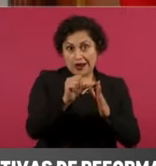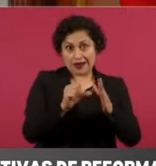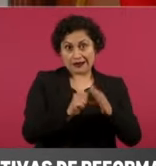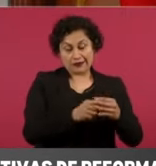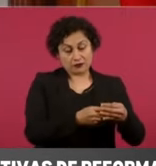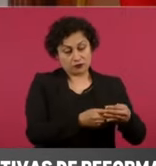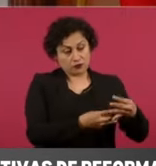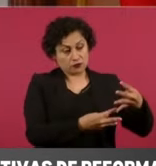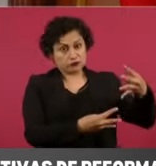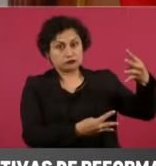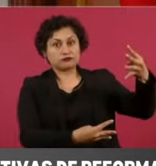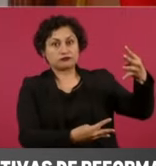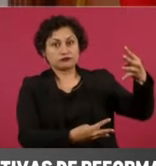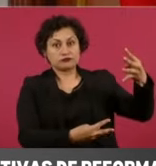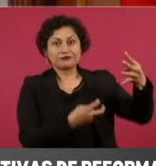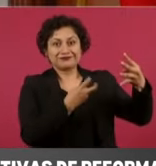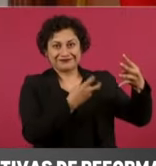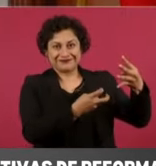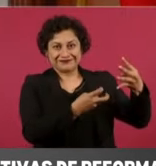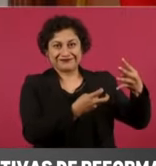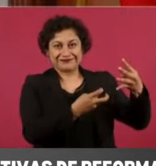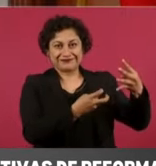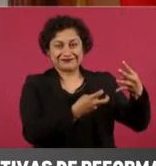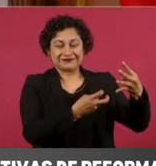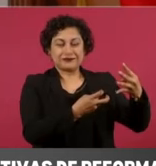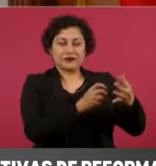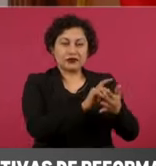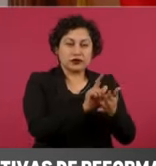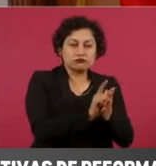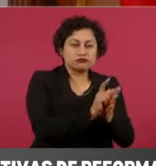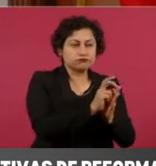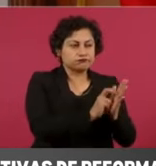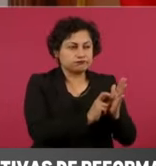todas esas reformas del periodo neoliberal